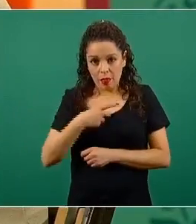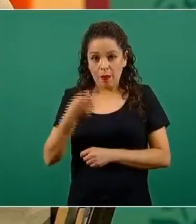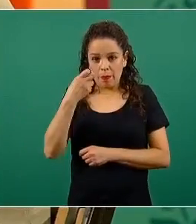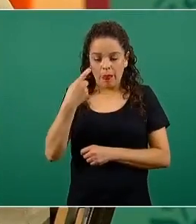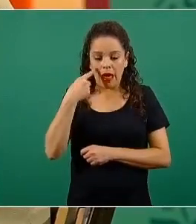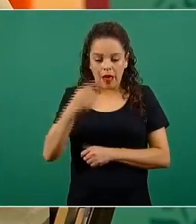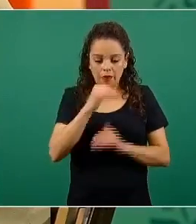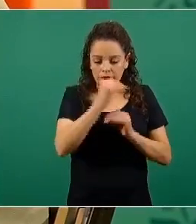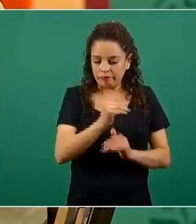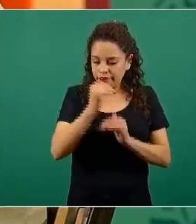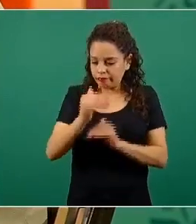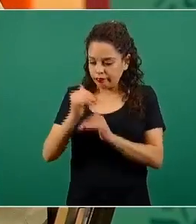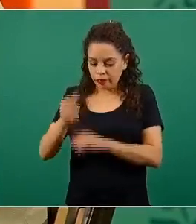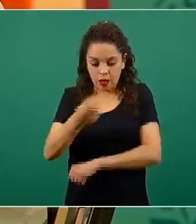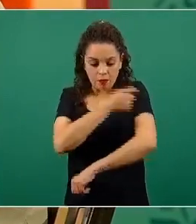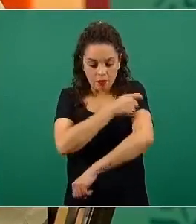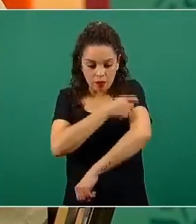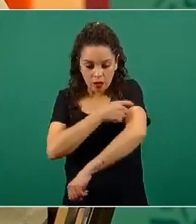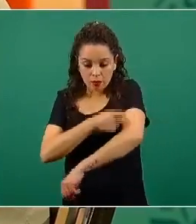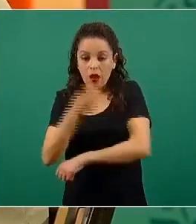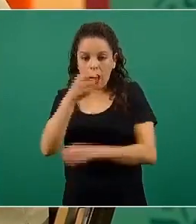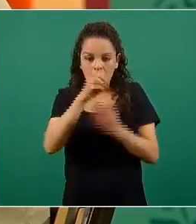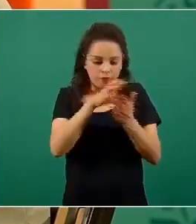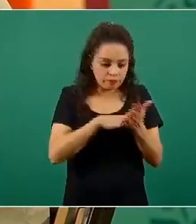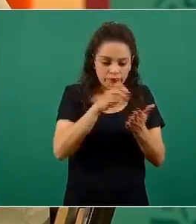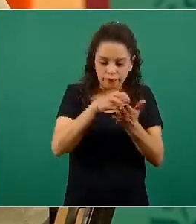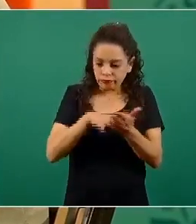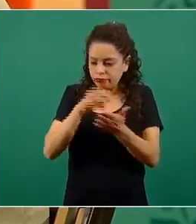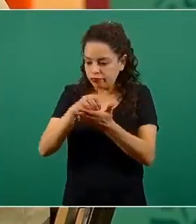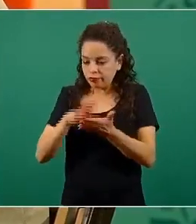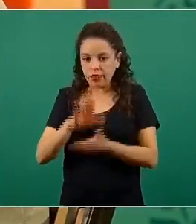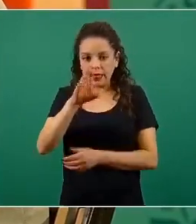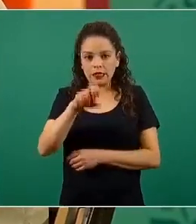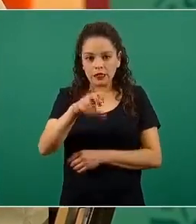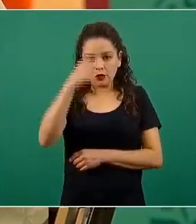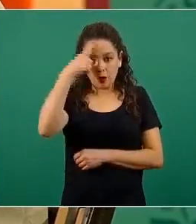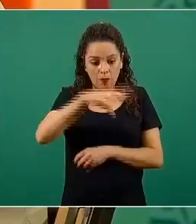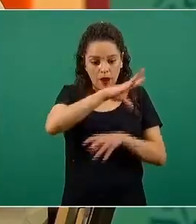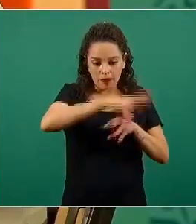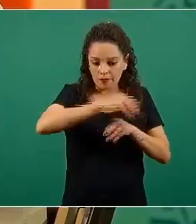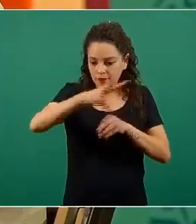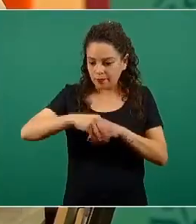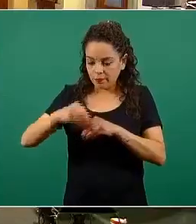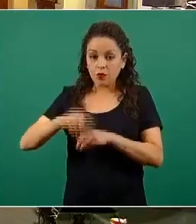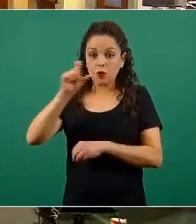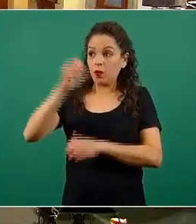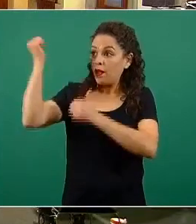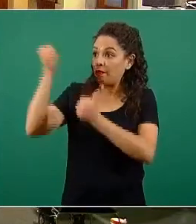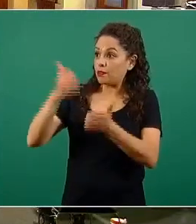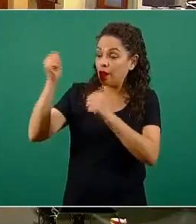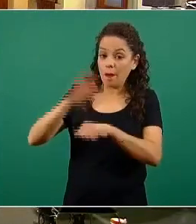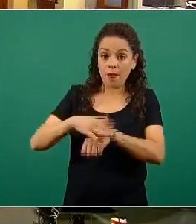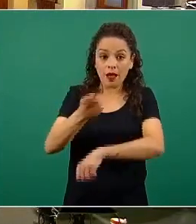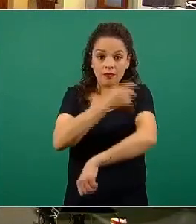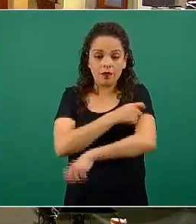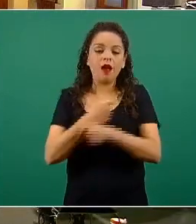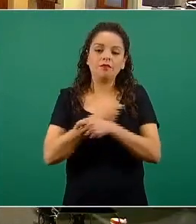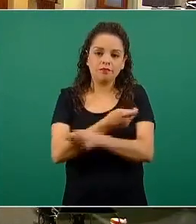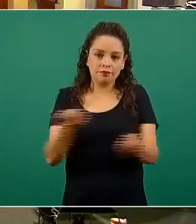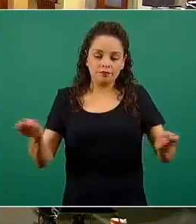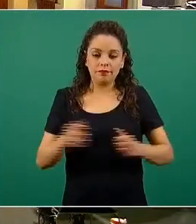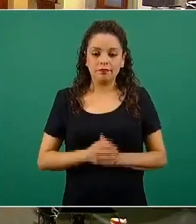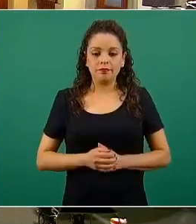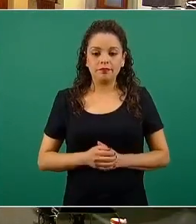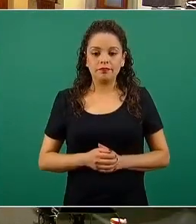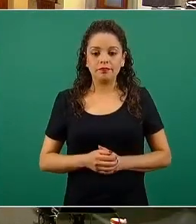vacunas. Hemos ido recolectando también estos censos para su inclusión conforme vayan llegando más vacunas, ¿no? ¿Cuántos son? ¿Cuánto falta de este